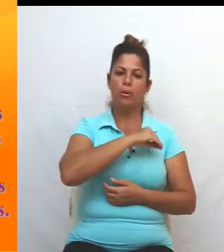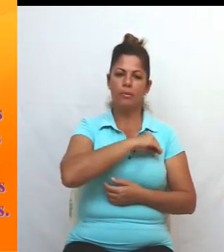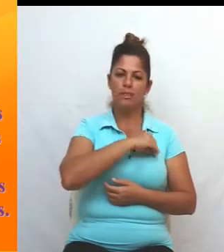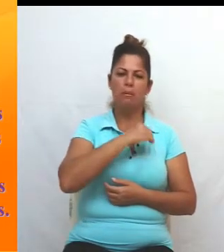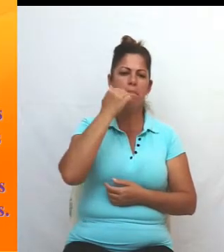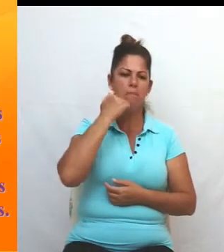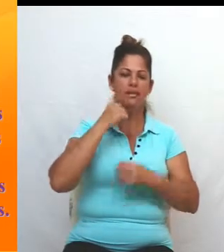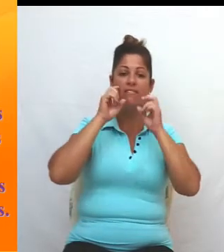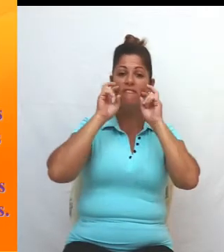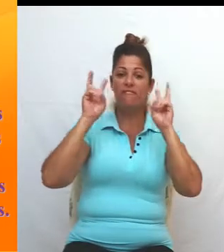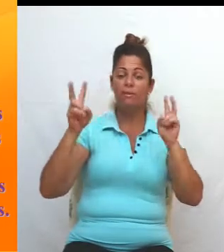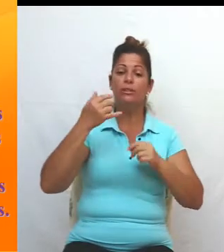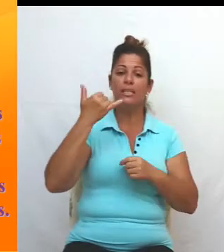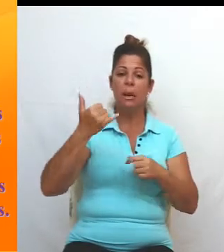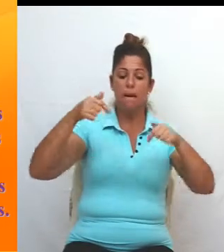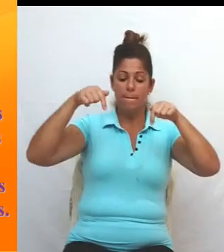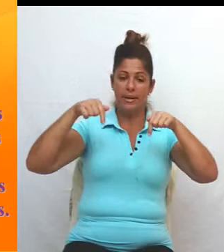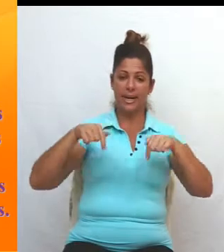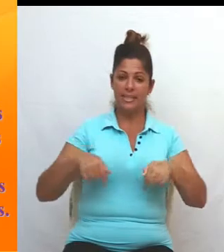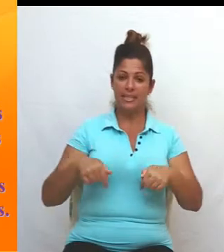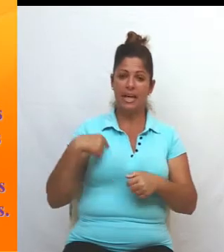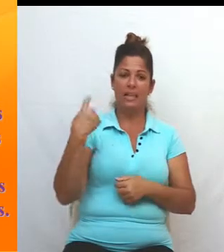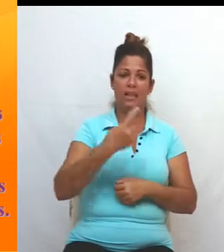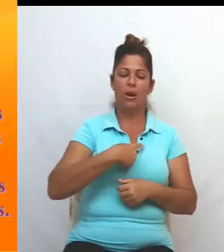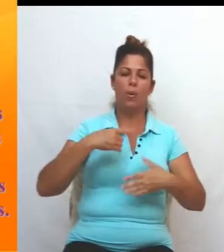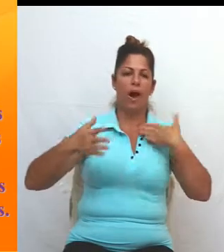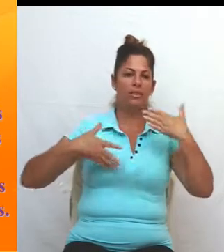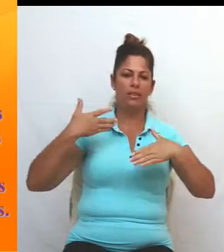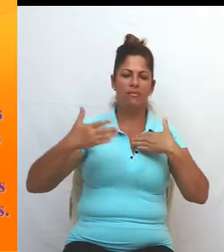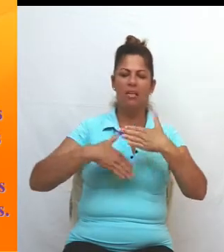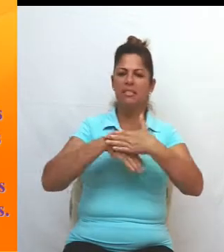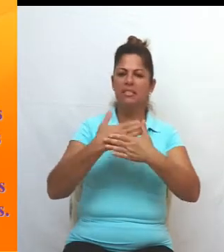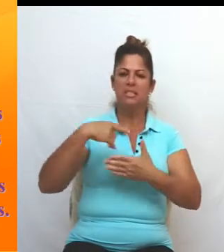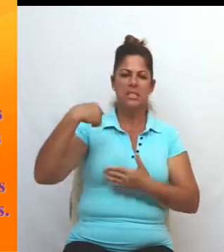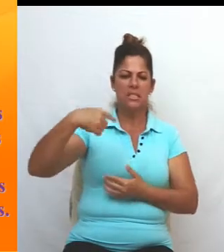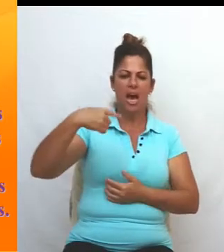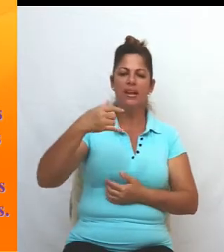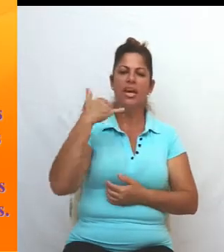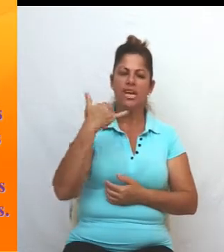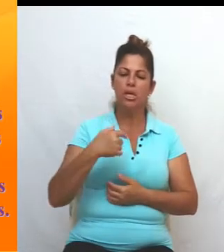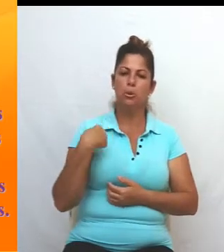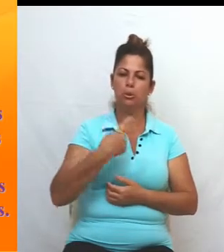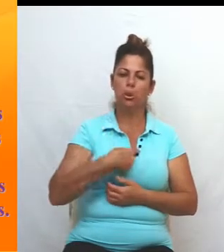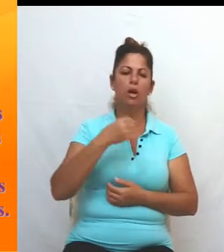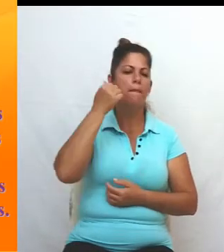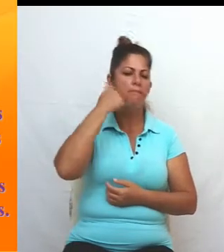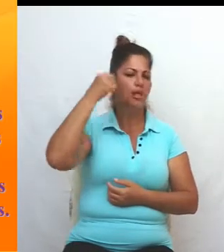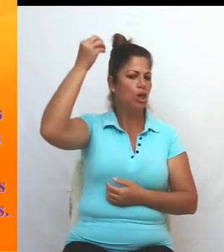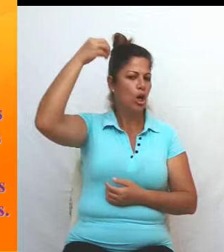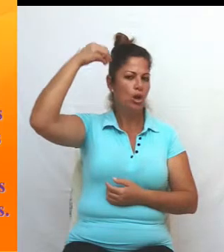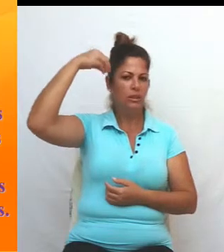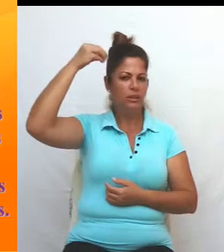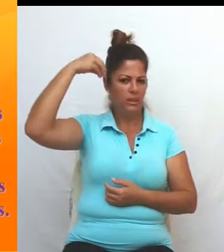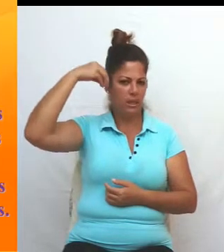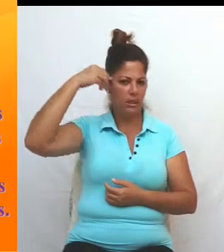más vivos y presentes en nuestras actividades cotidianas y que hemos sido más conscientes de